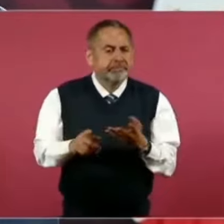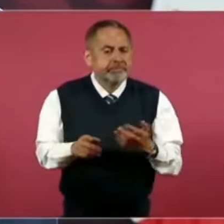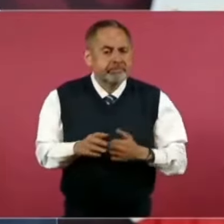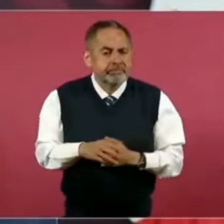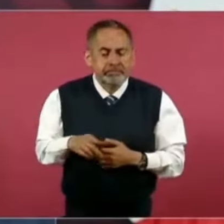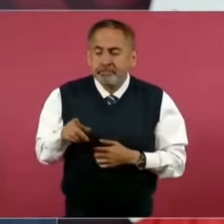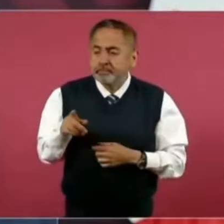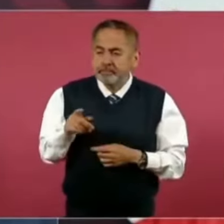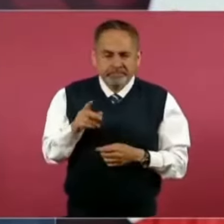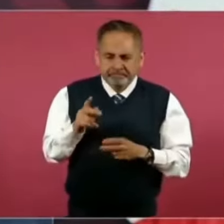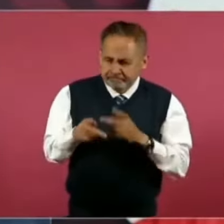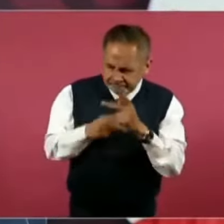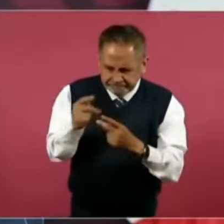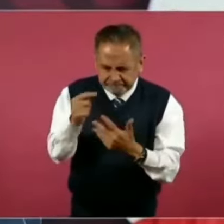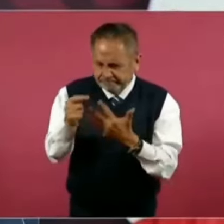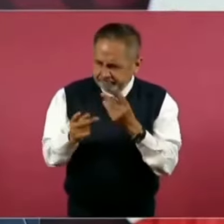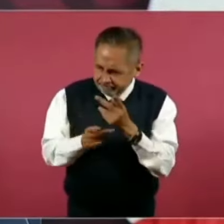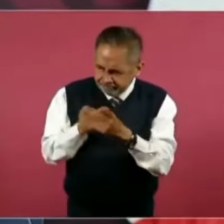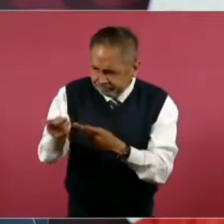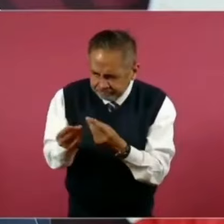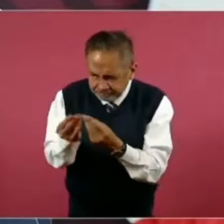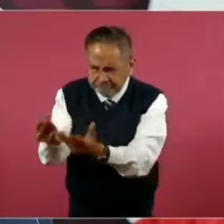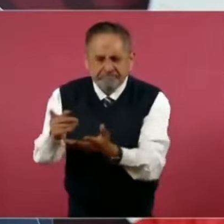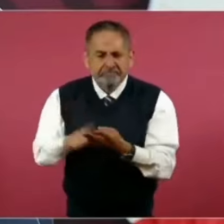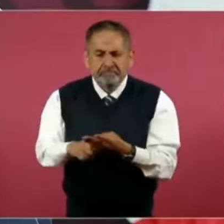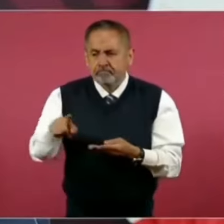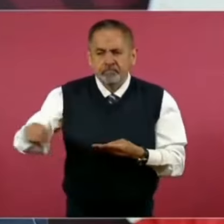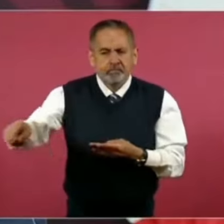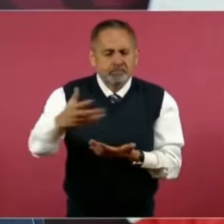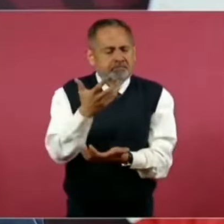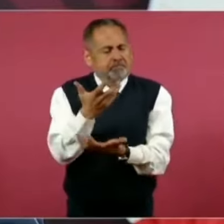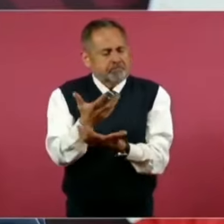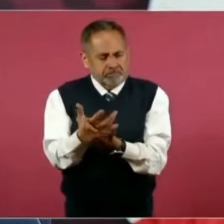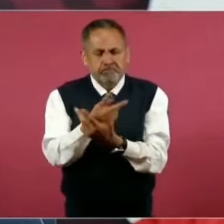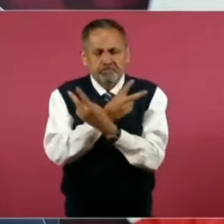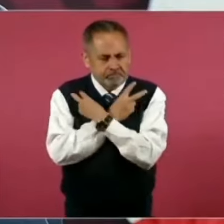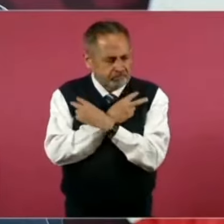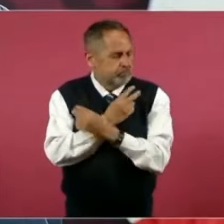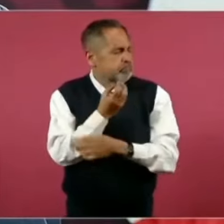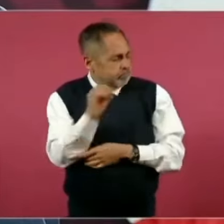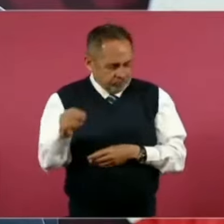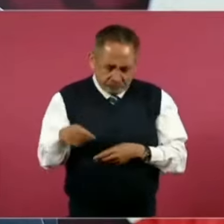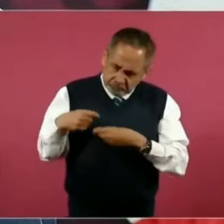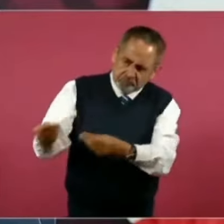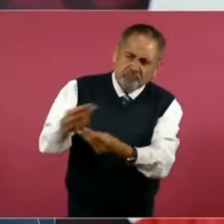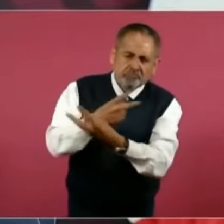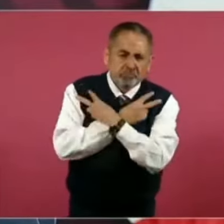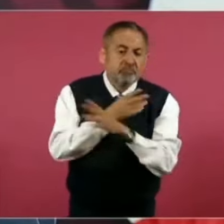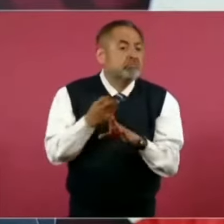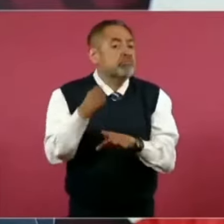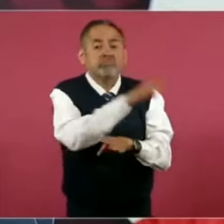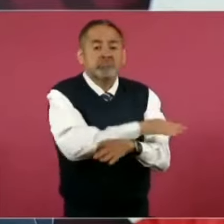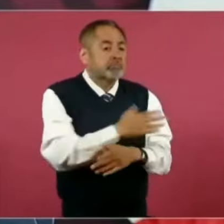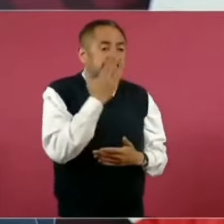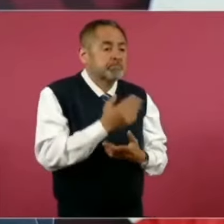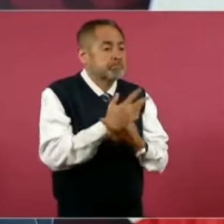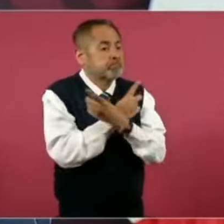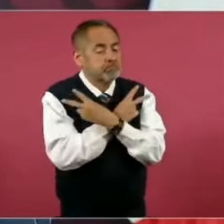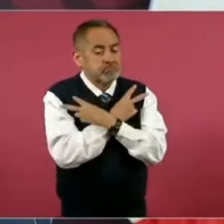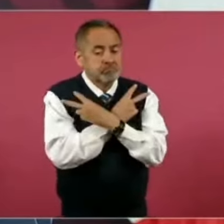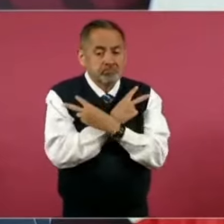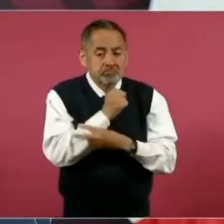a prestaciones, al descanso obligatorio que no había en la época